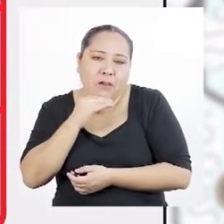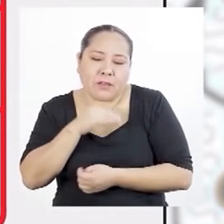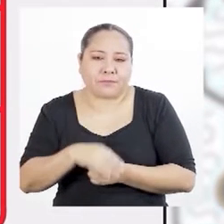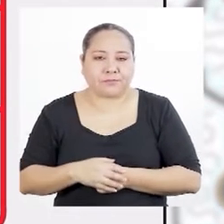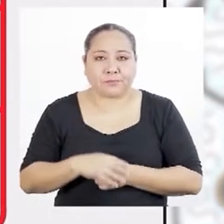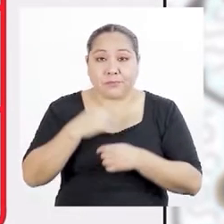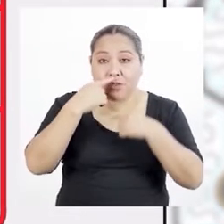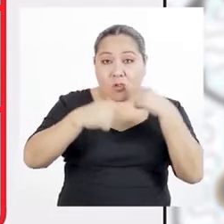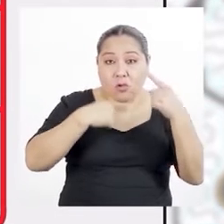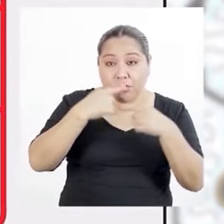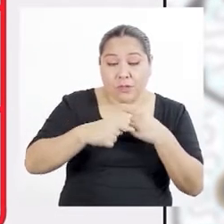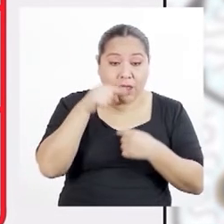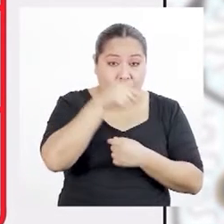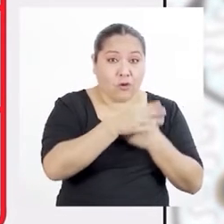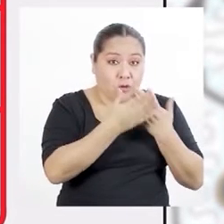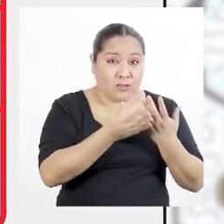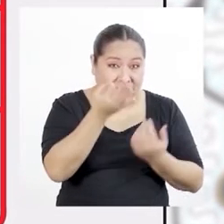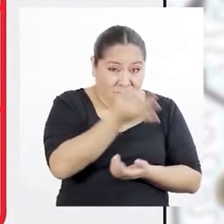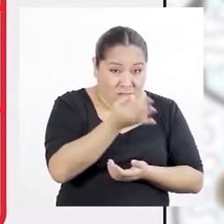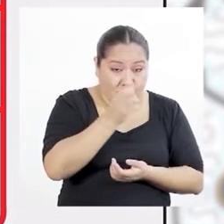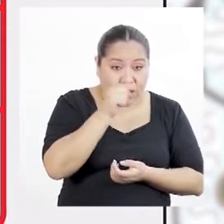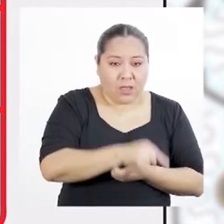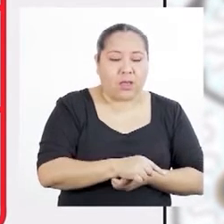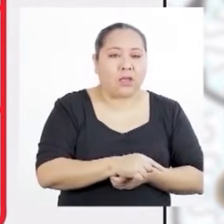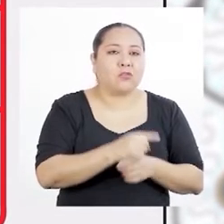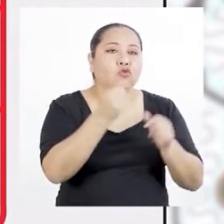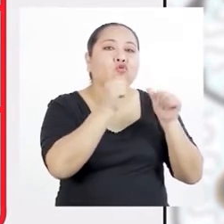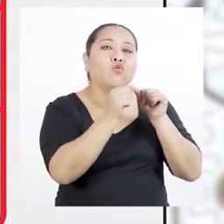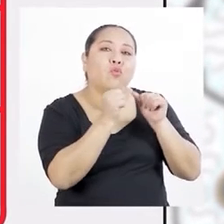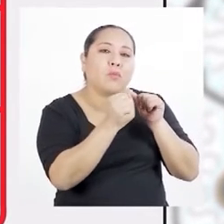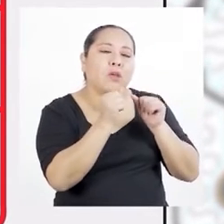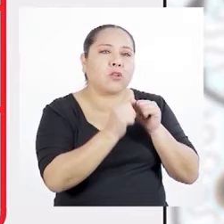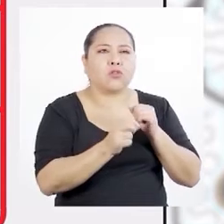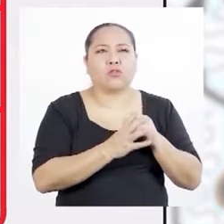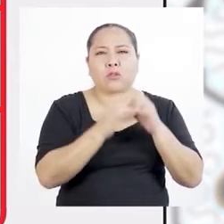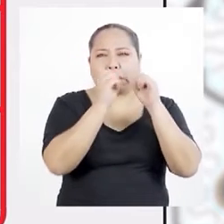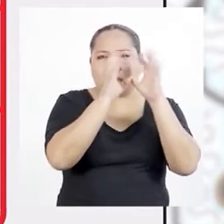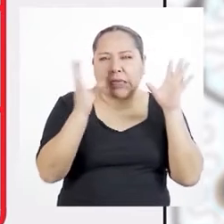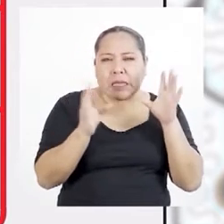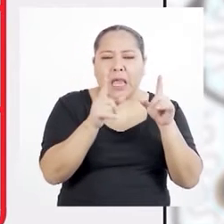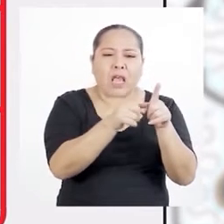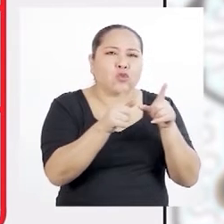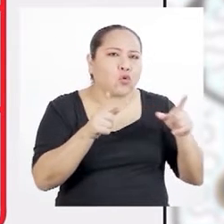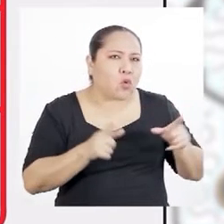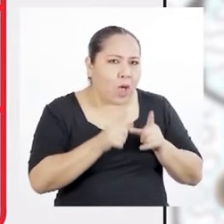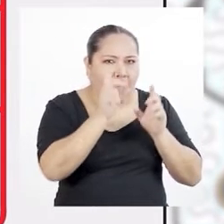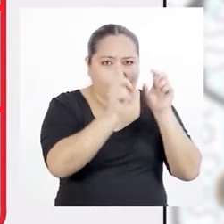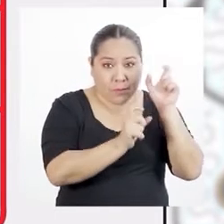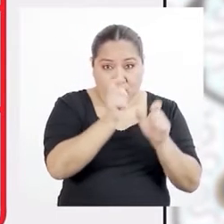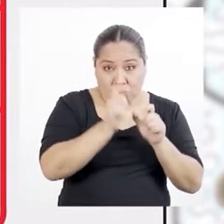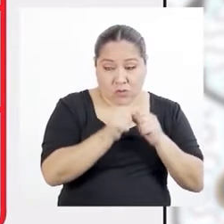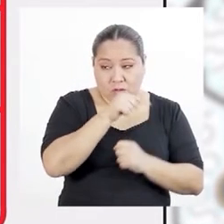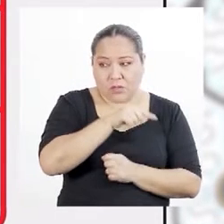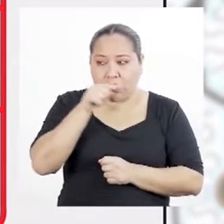usan expresiones que incluyen cantidades, datos precisos, fechas, lugares,